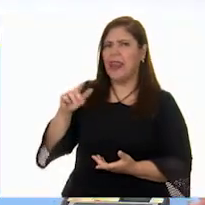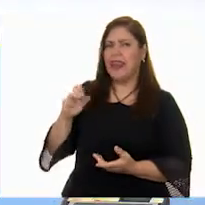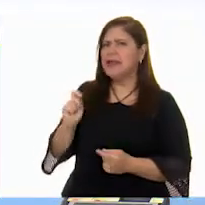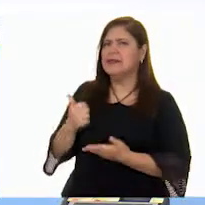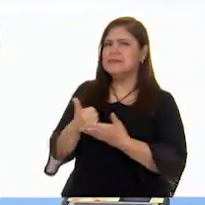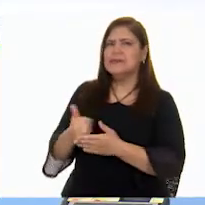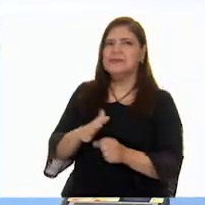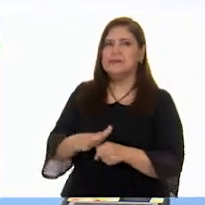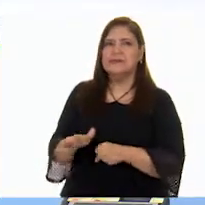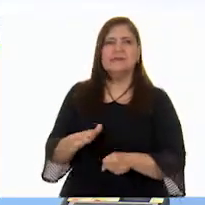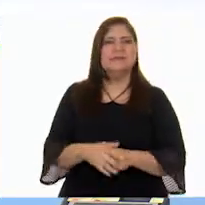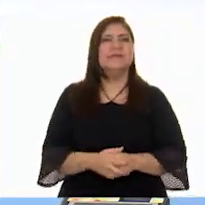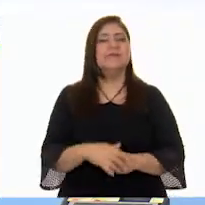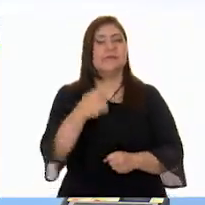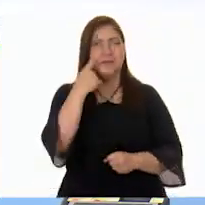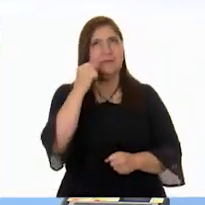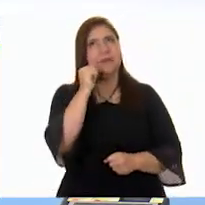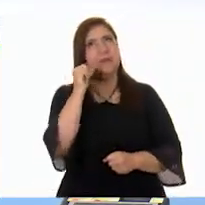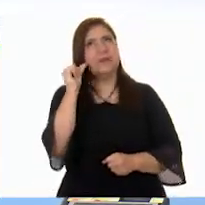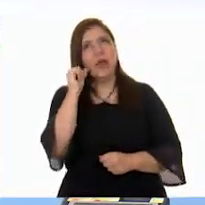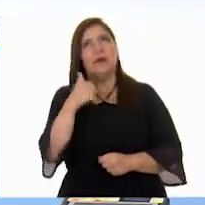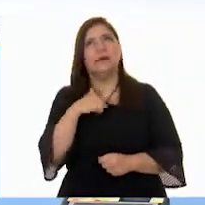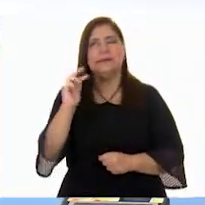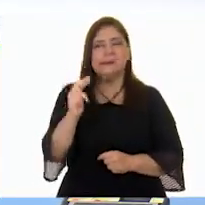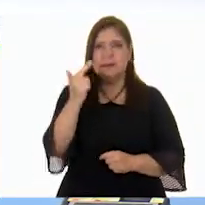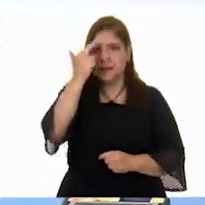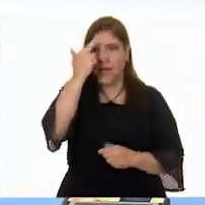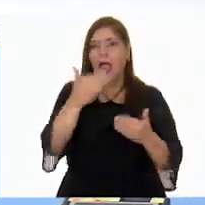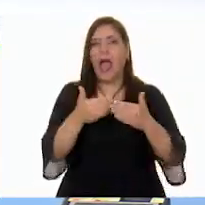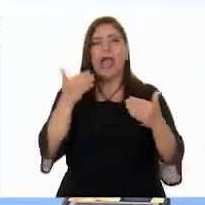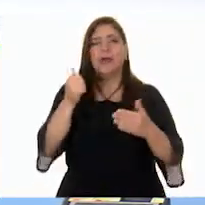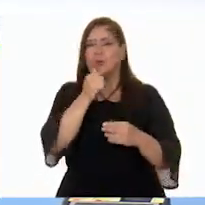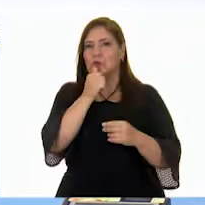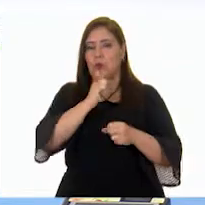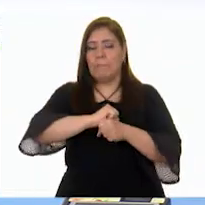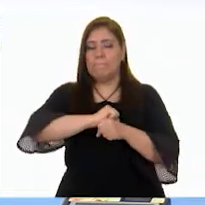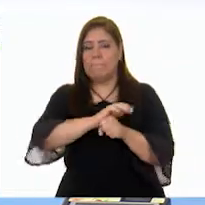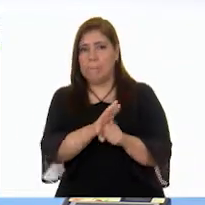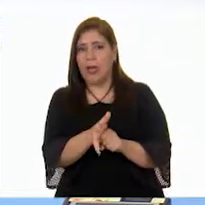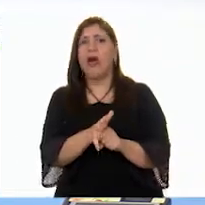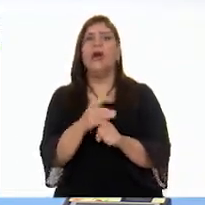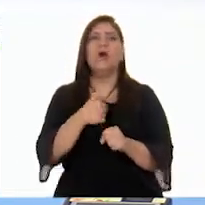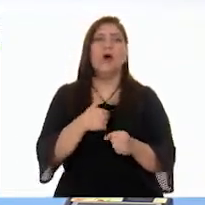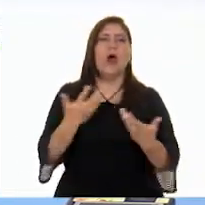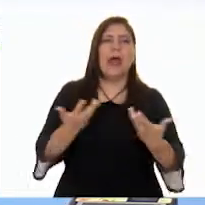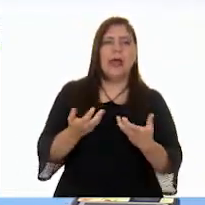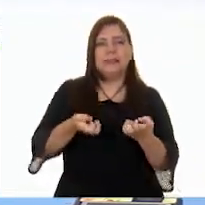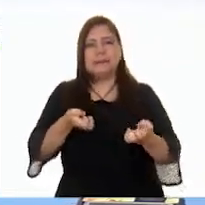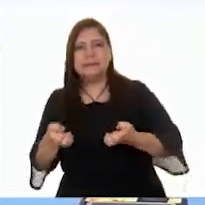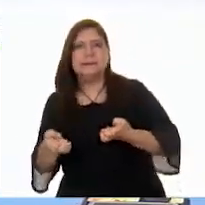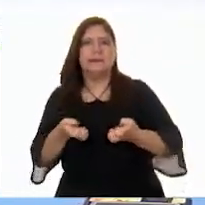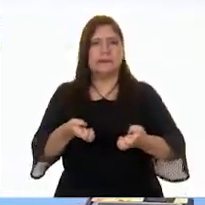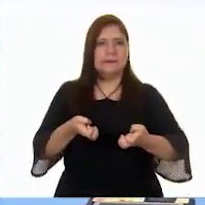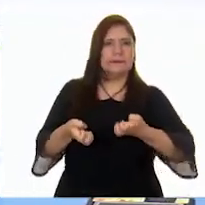Mira, es que ayer estaba recordando que antes de la pandemia yo hacía diversos ejercicios así.